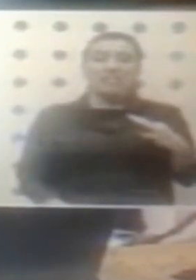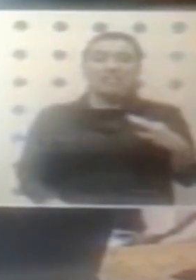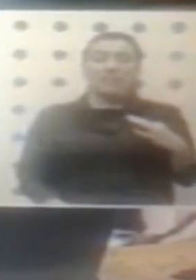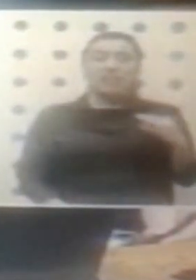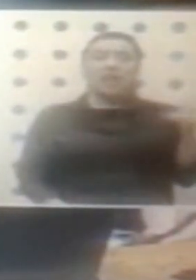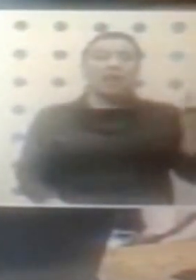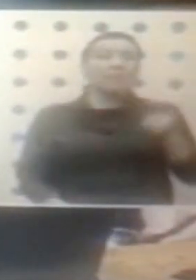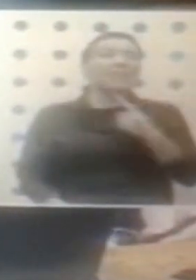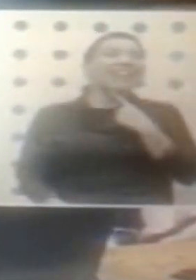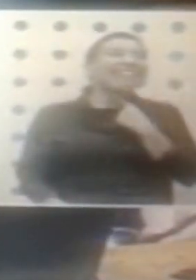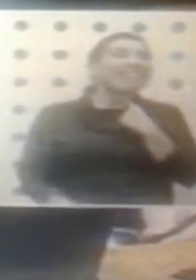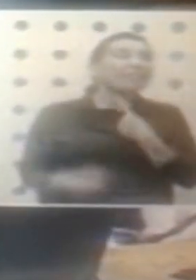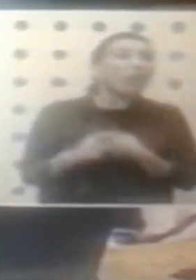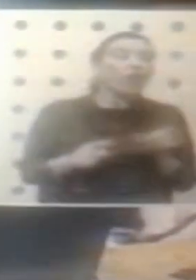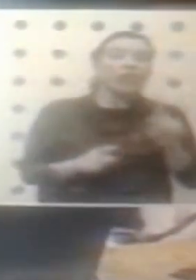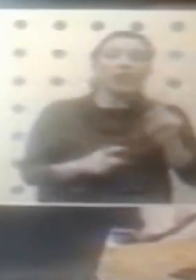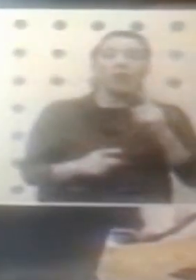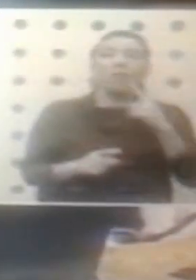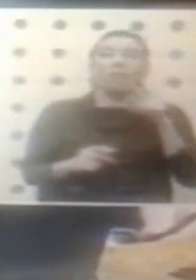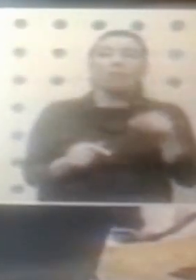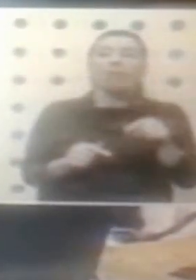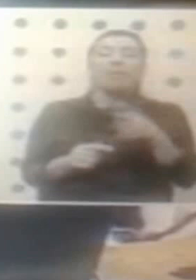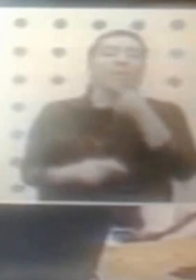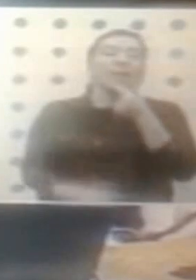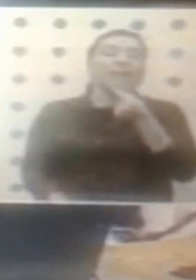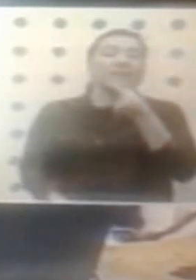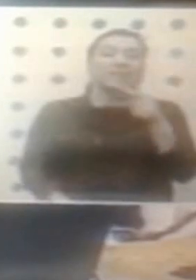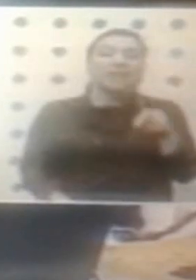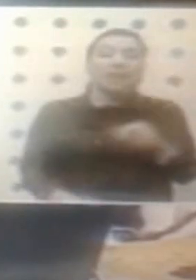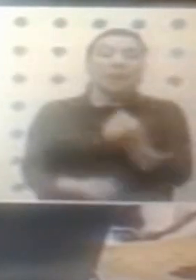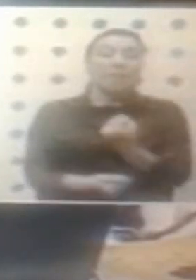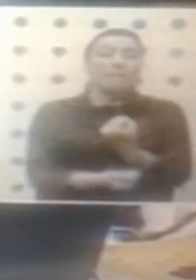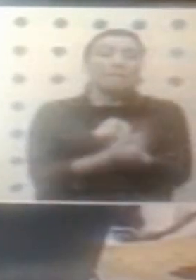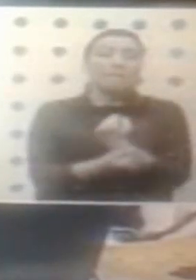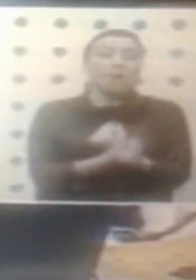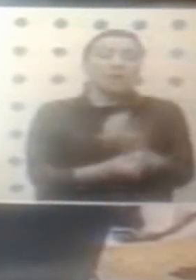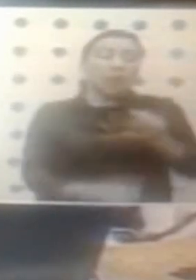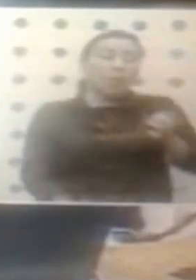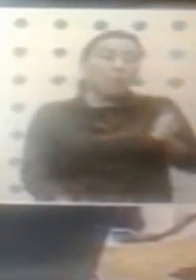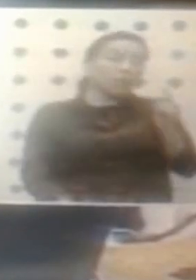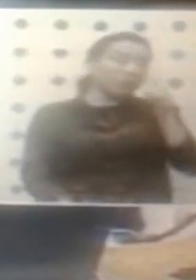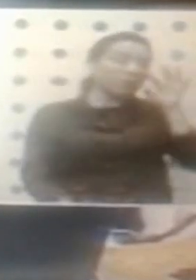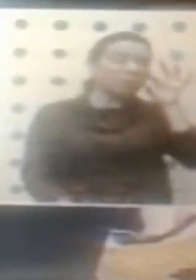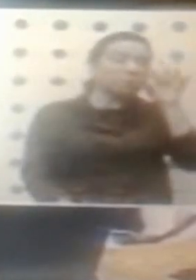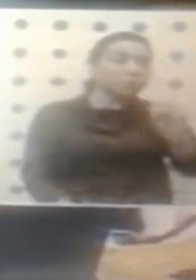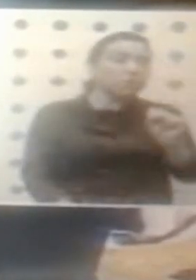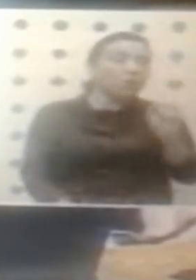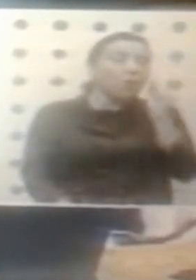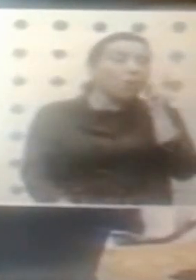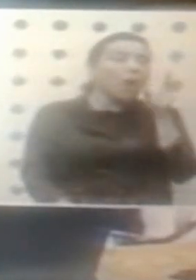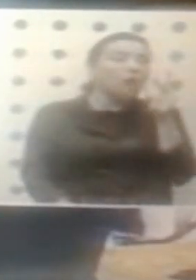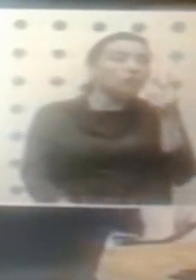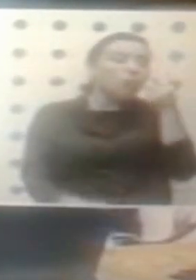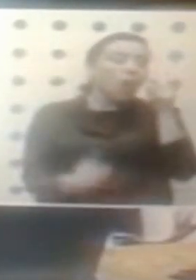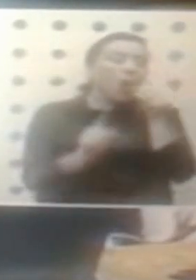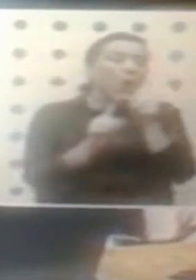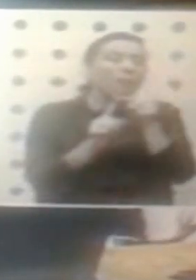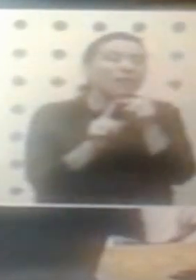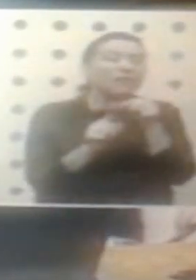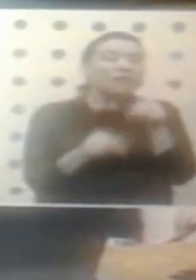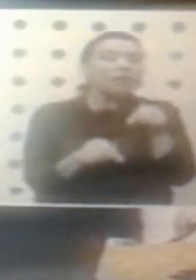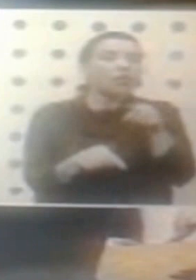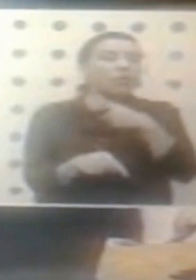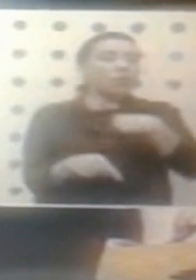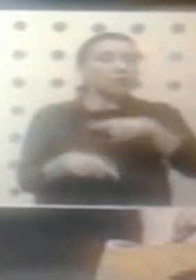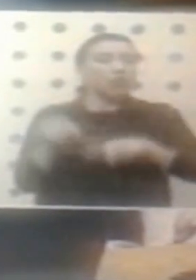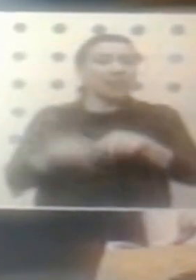aísla a quienes tengan intenciones distintas, porque va a ser mucho más fácil que nuestras policías las puedan identificar cuáles son sus intenciones